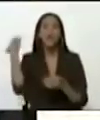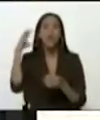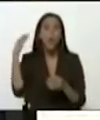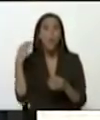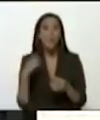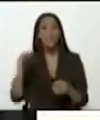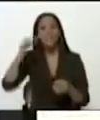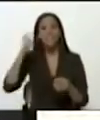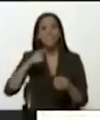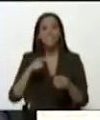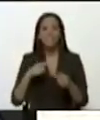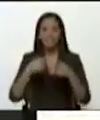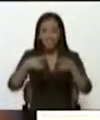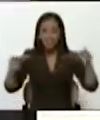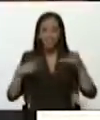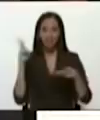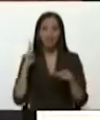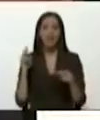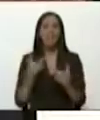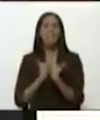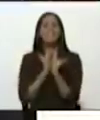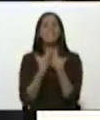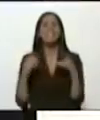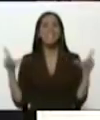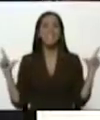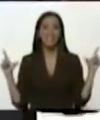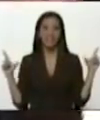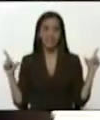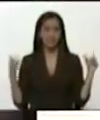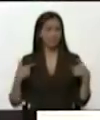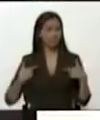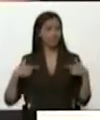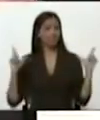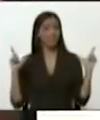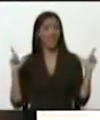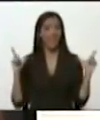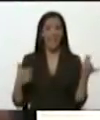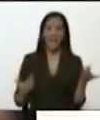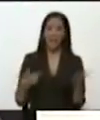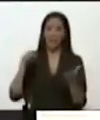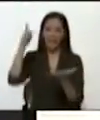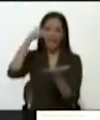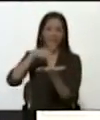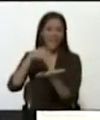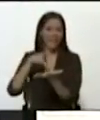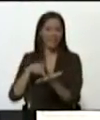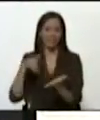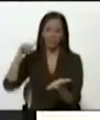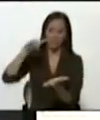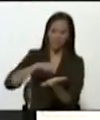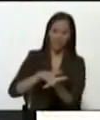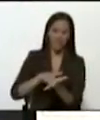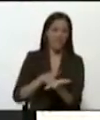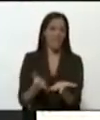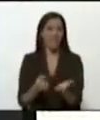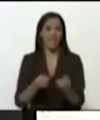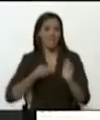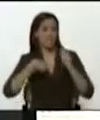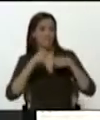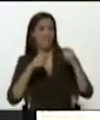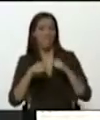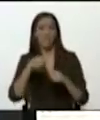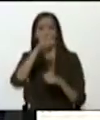venezolano libre como miles de pistas de aterrizaje para seguir bombardeando de cocaína en los Estados